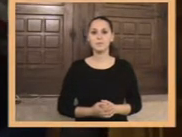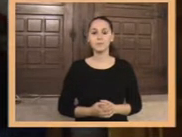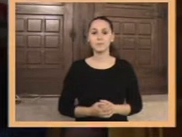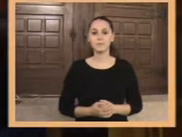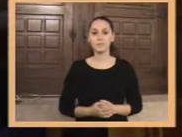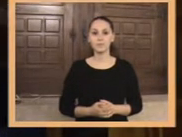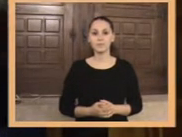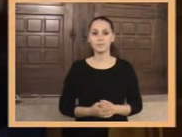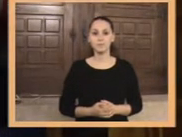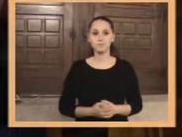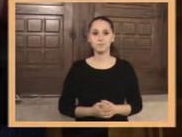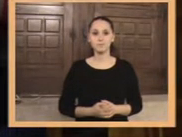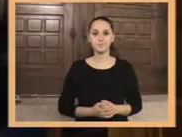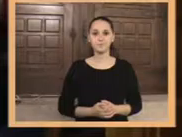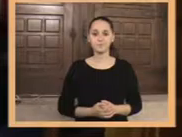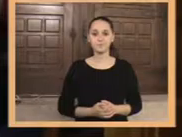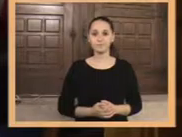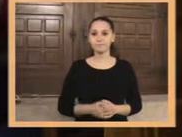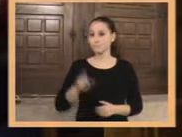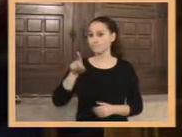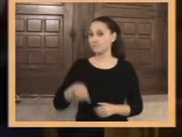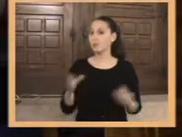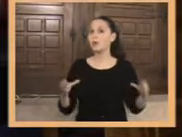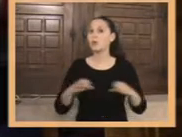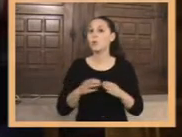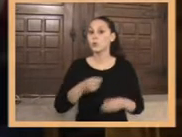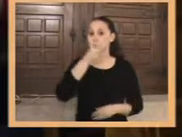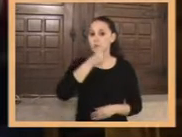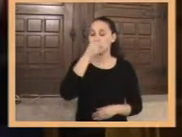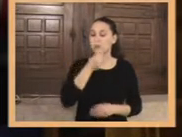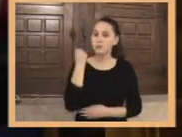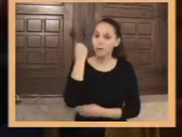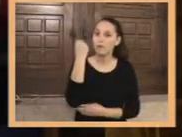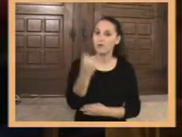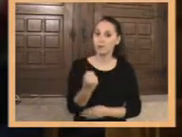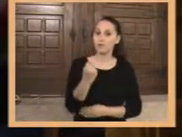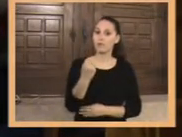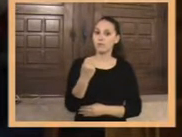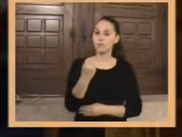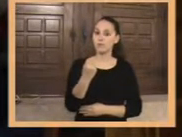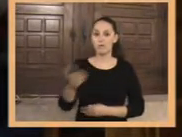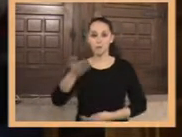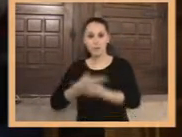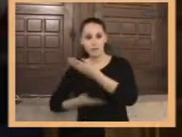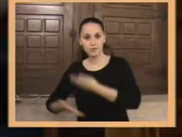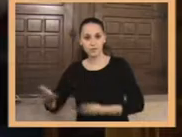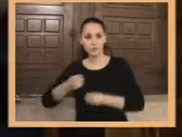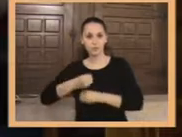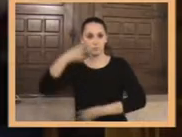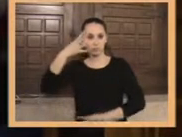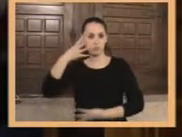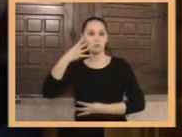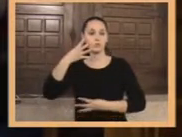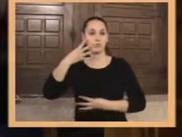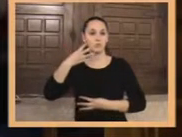finalidad. Y bueno, evidentemente el Grupo Socialista, como no podía ser de otra manera, está a favor de adquirir el inmueble, ¿no? No tanto